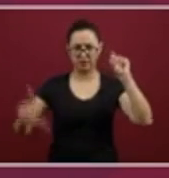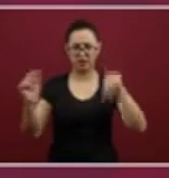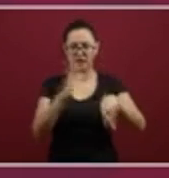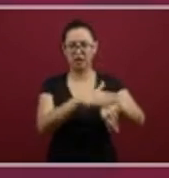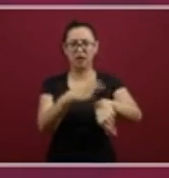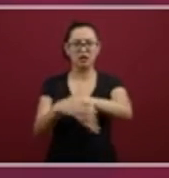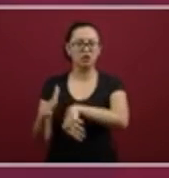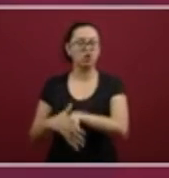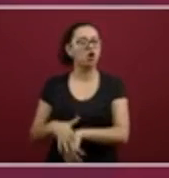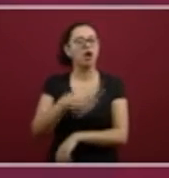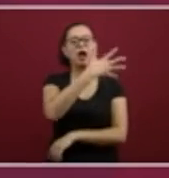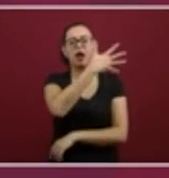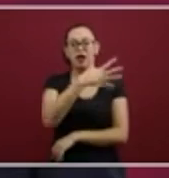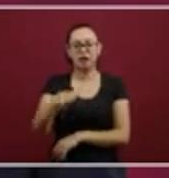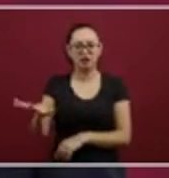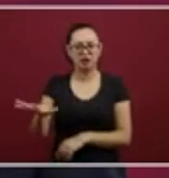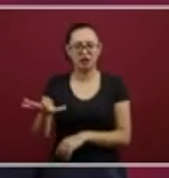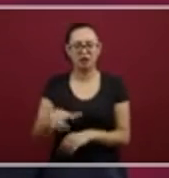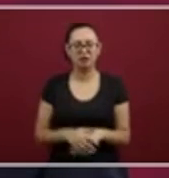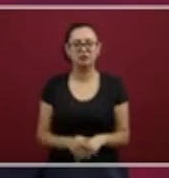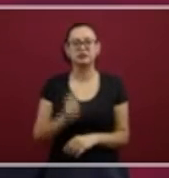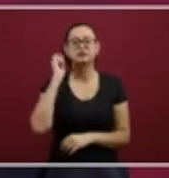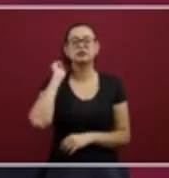que no van a aumentar